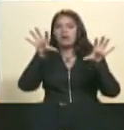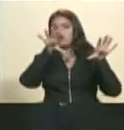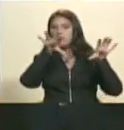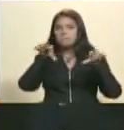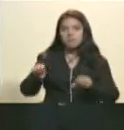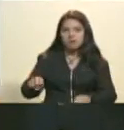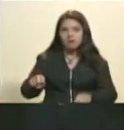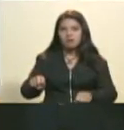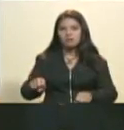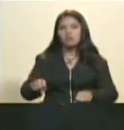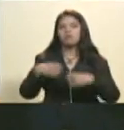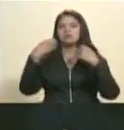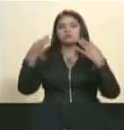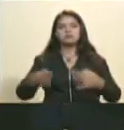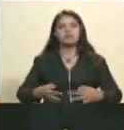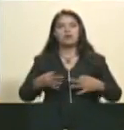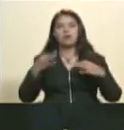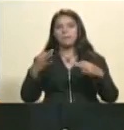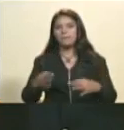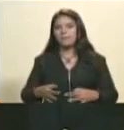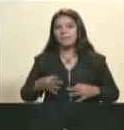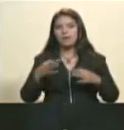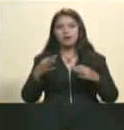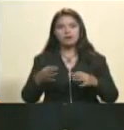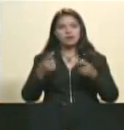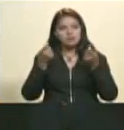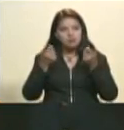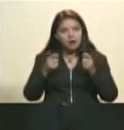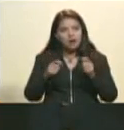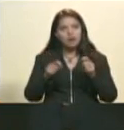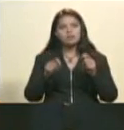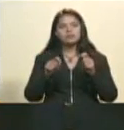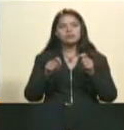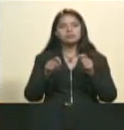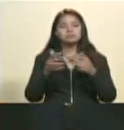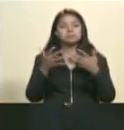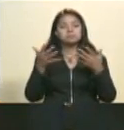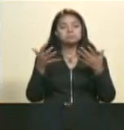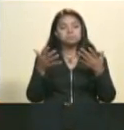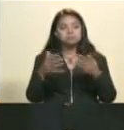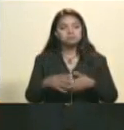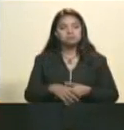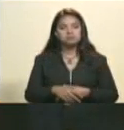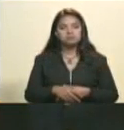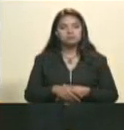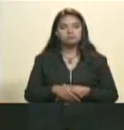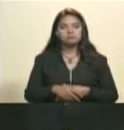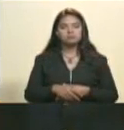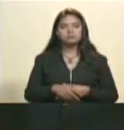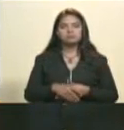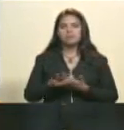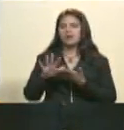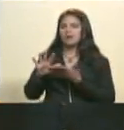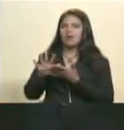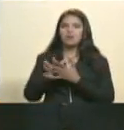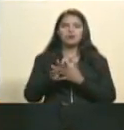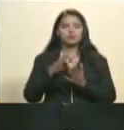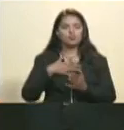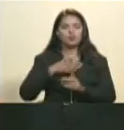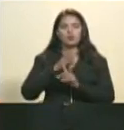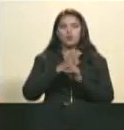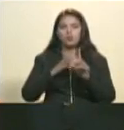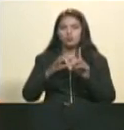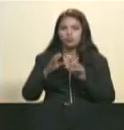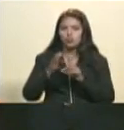imperialismo, que siempre ha tratado de minar nuestras culturas y